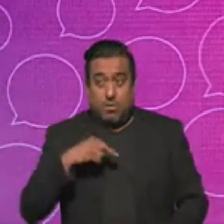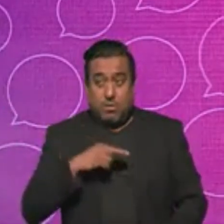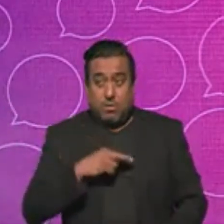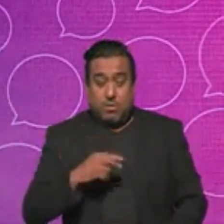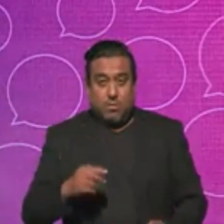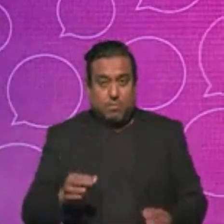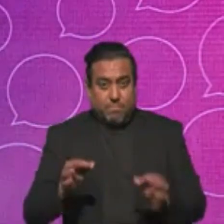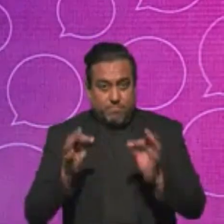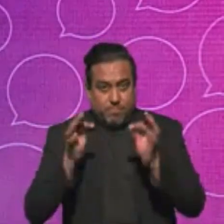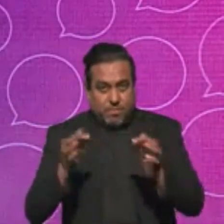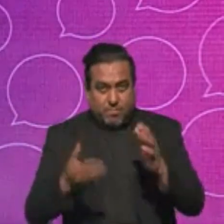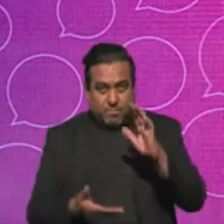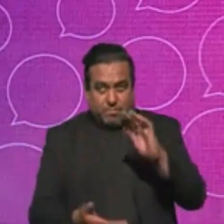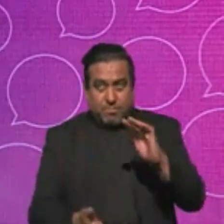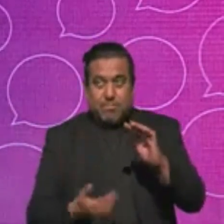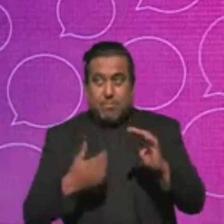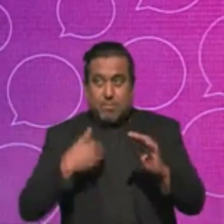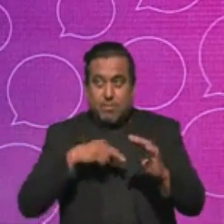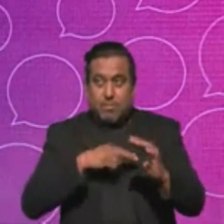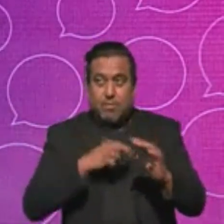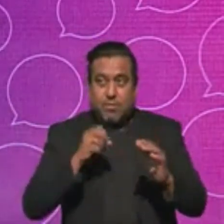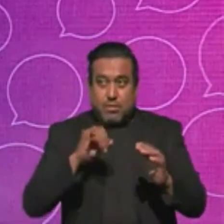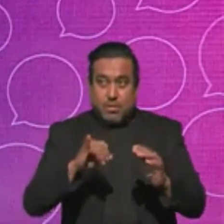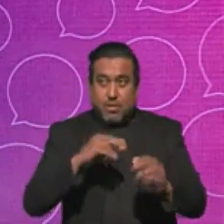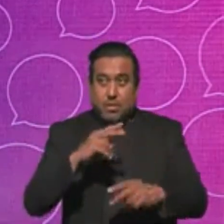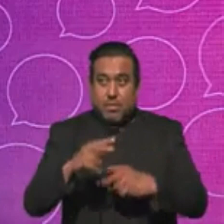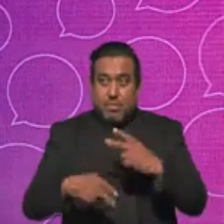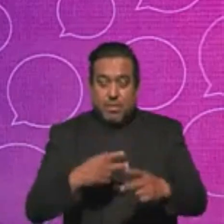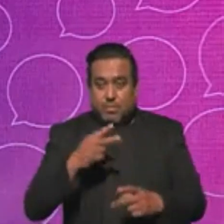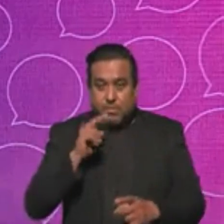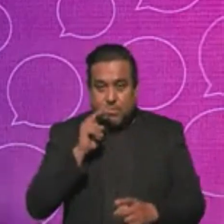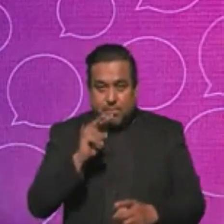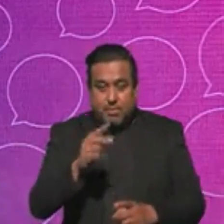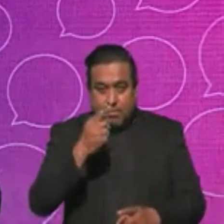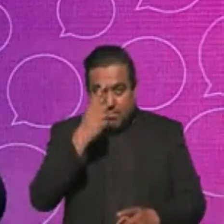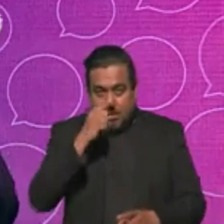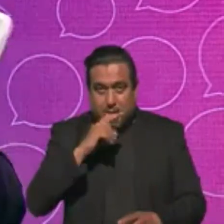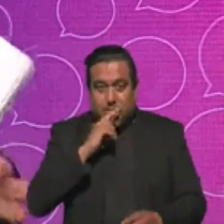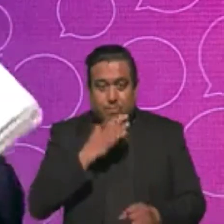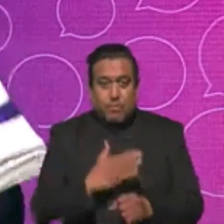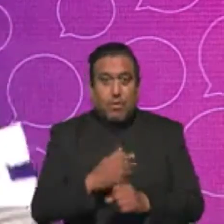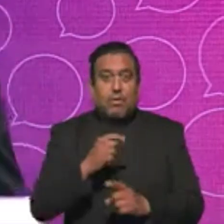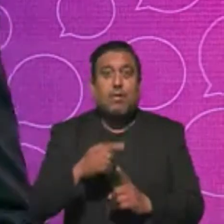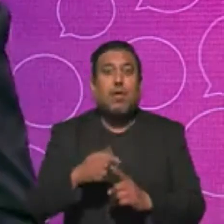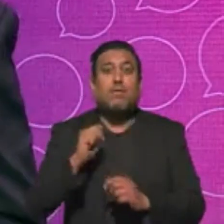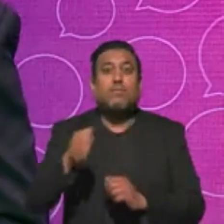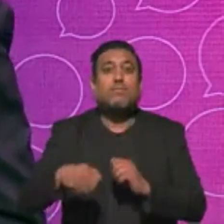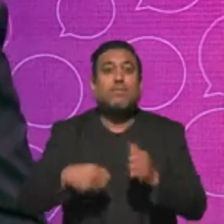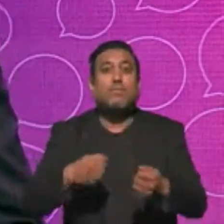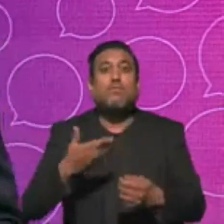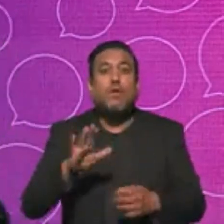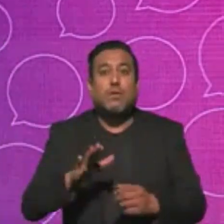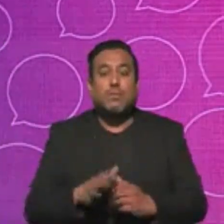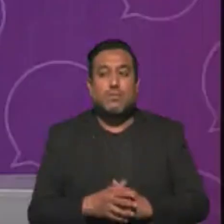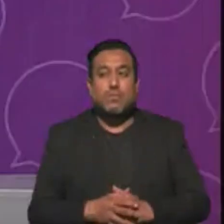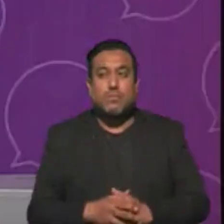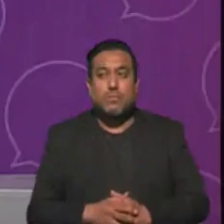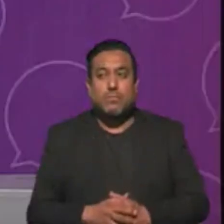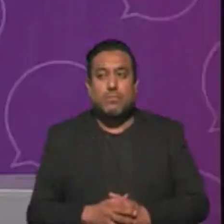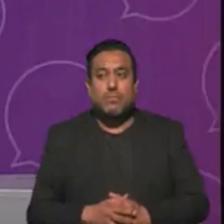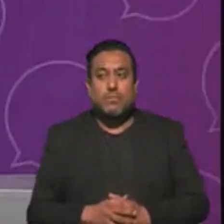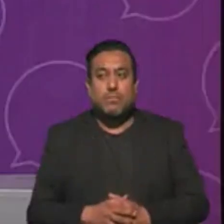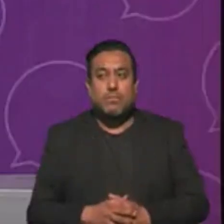este expediente lo vamos a ver ahí para deslindar responsabilidades Gracias